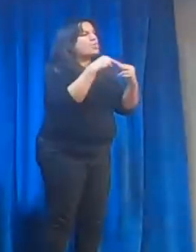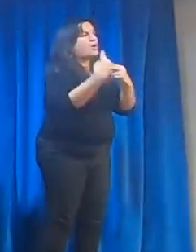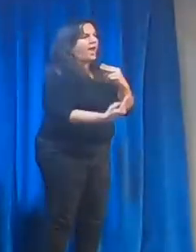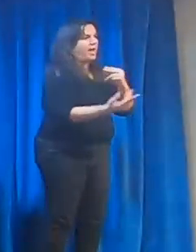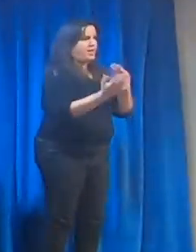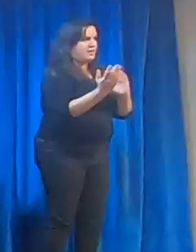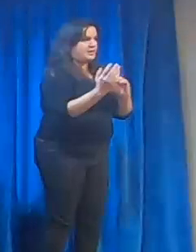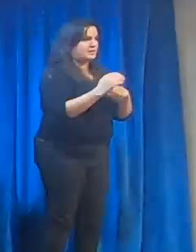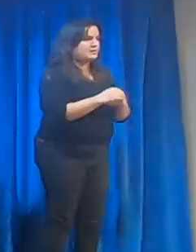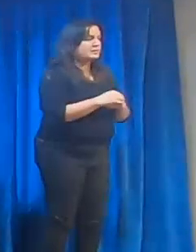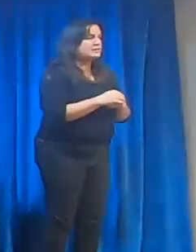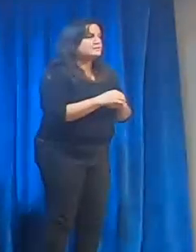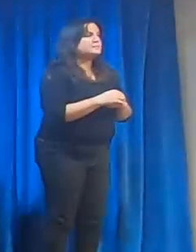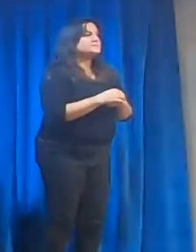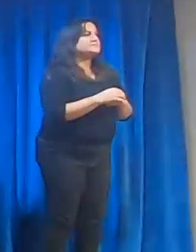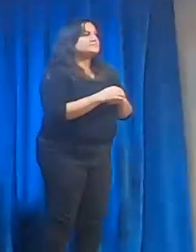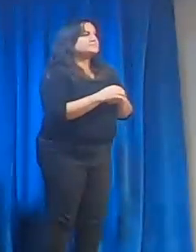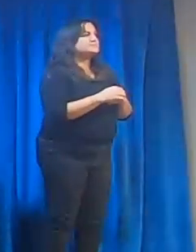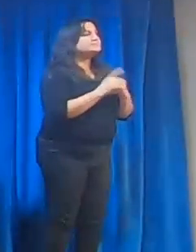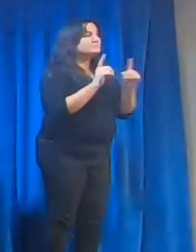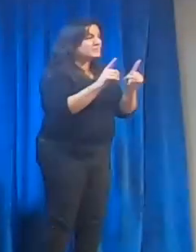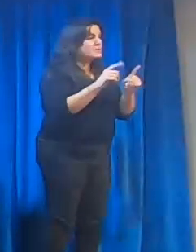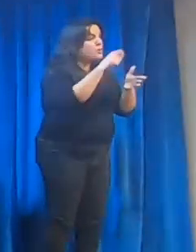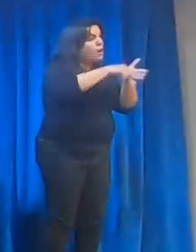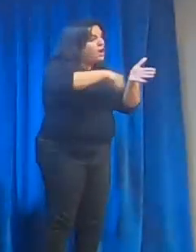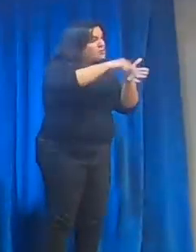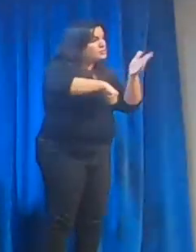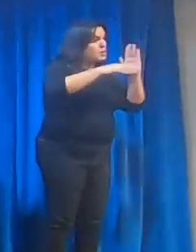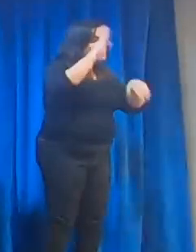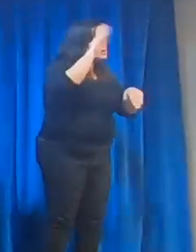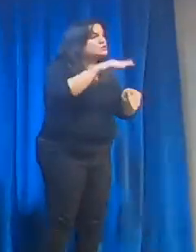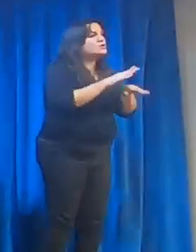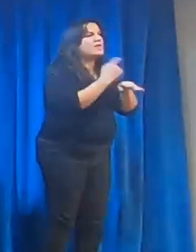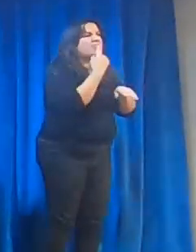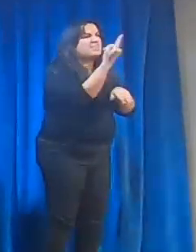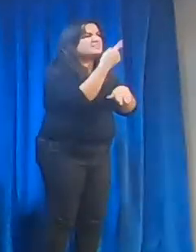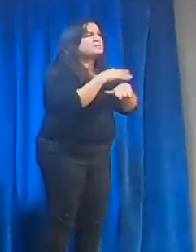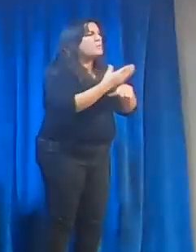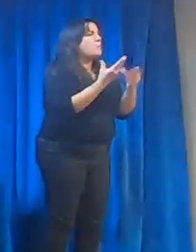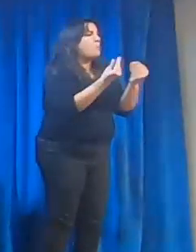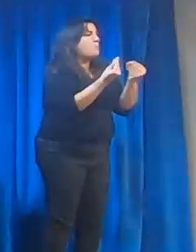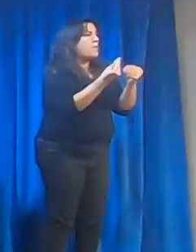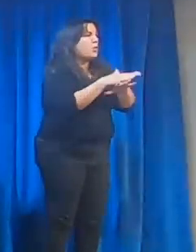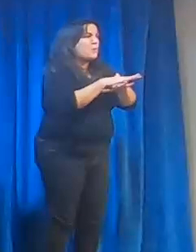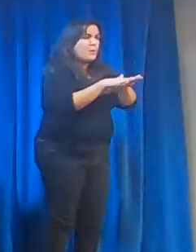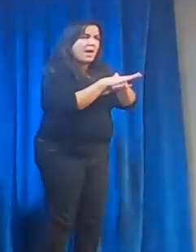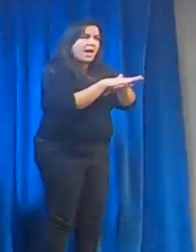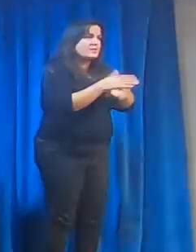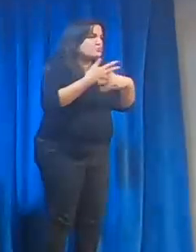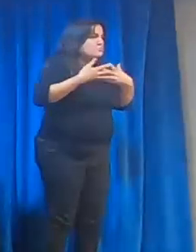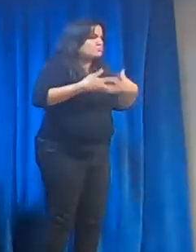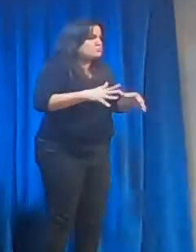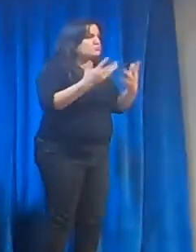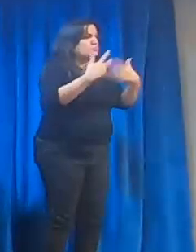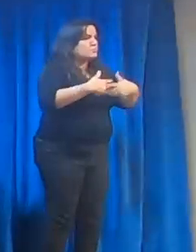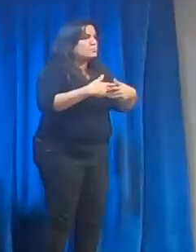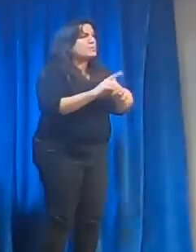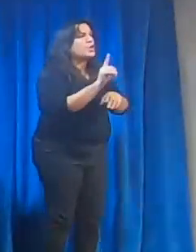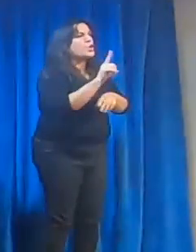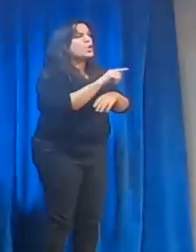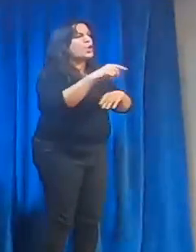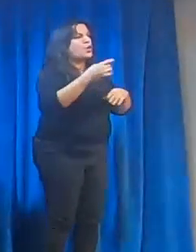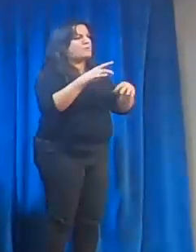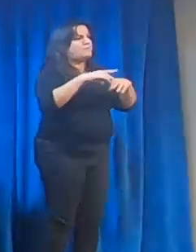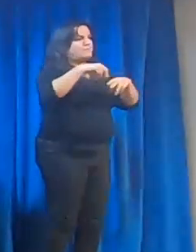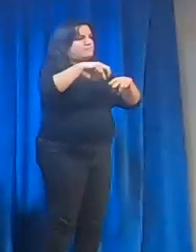caer coincide en la mayoría de los autores que es como un miedo básico. No a caer y tropezarse, sino